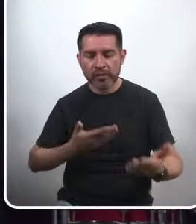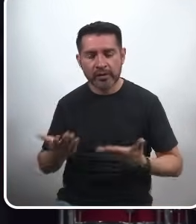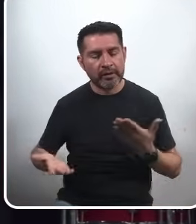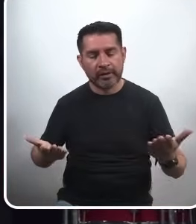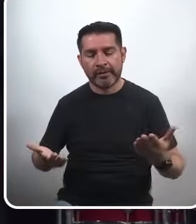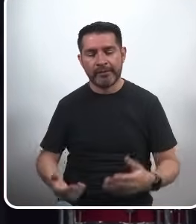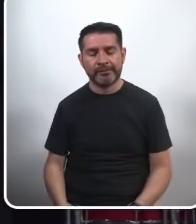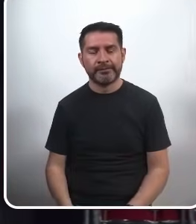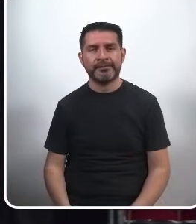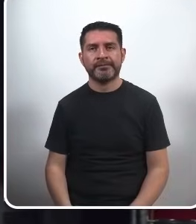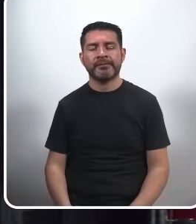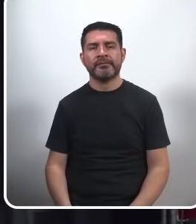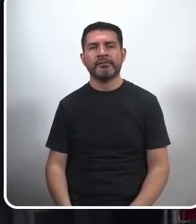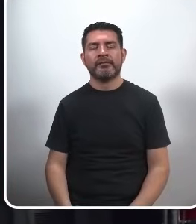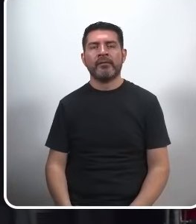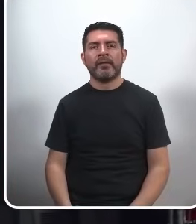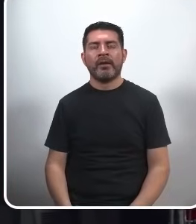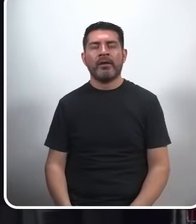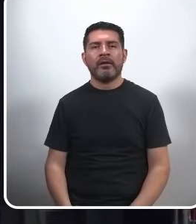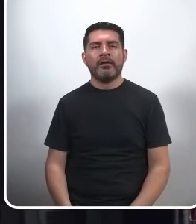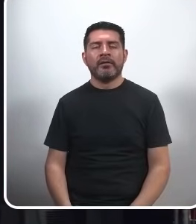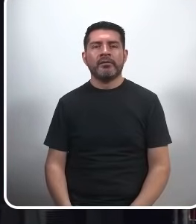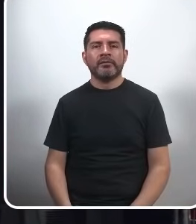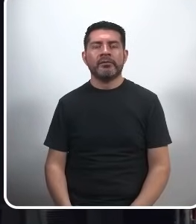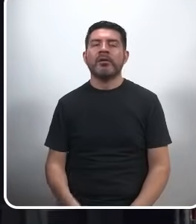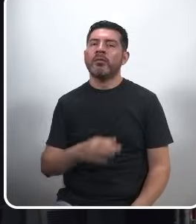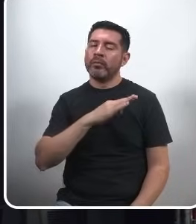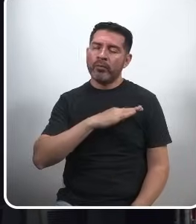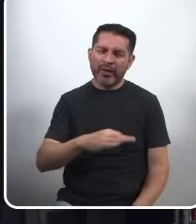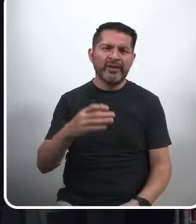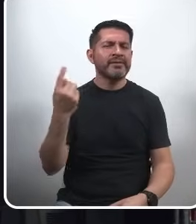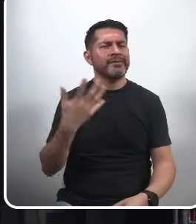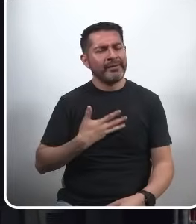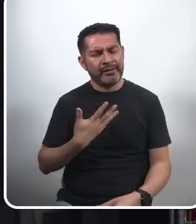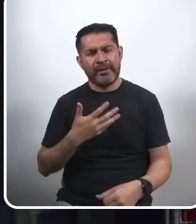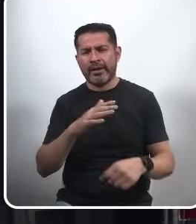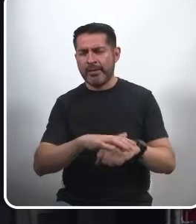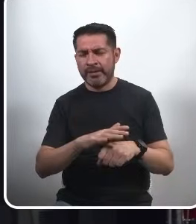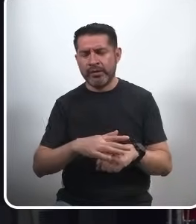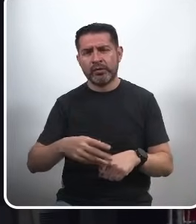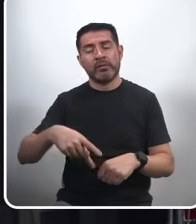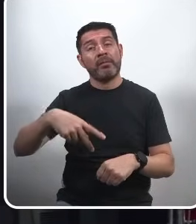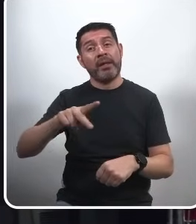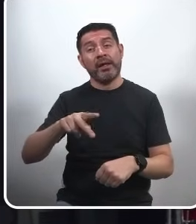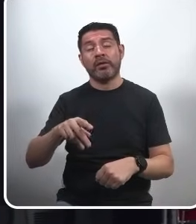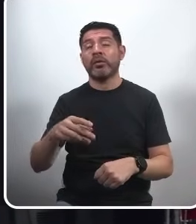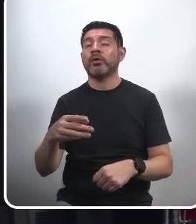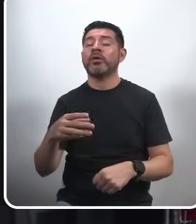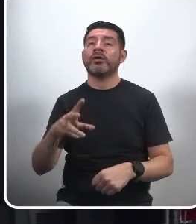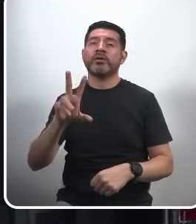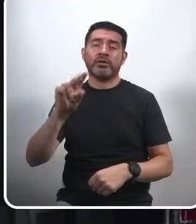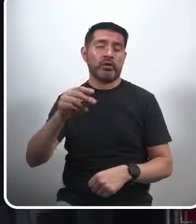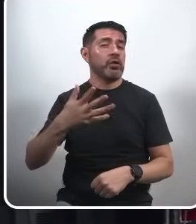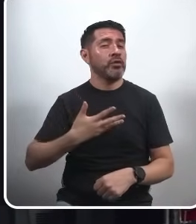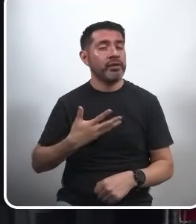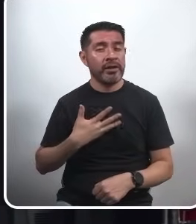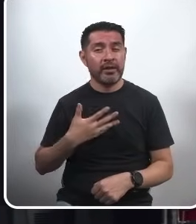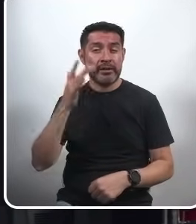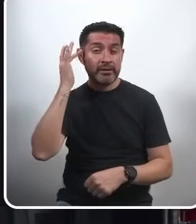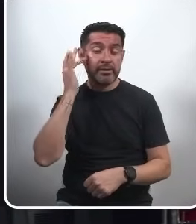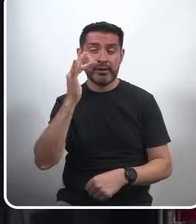superficialmente, pero por dentro tener motivaciones o emociones equivocadas hacia esa persona. Solo te dura un